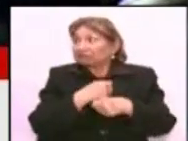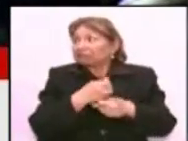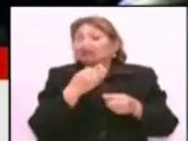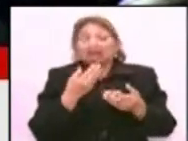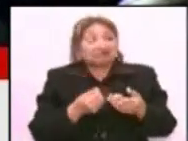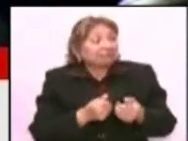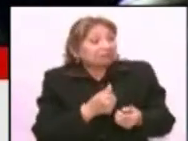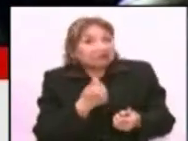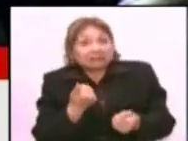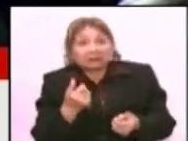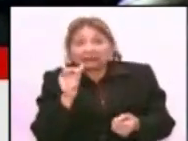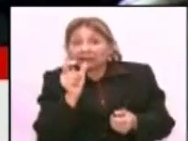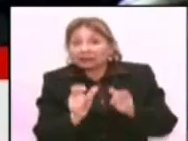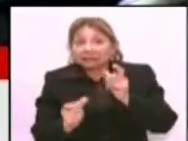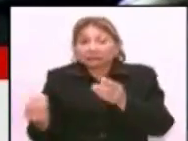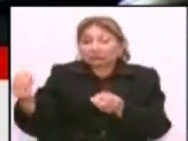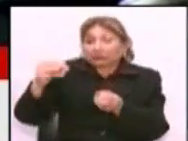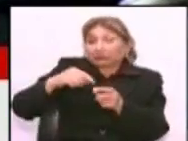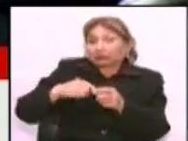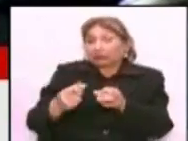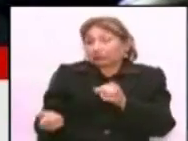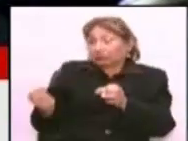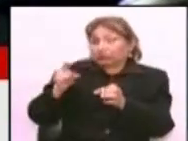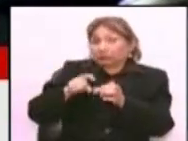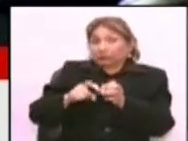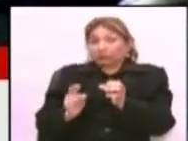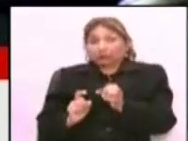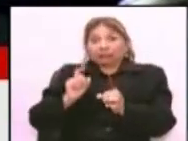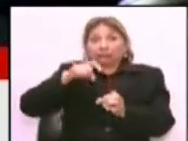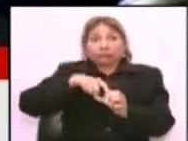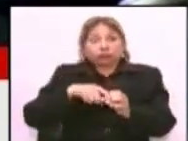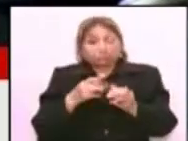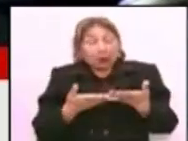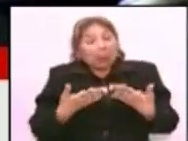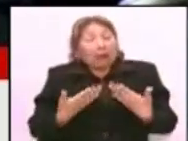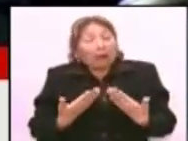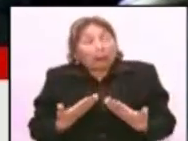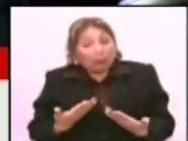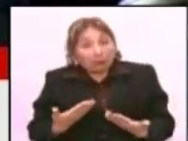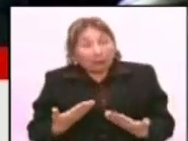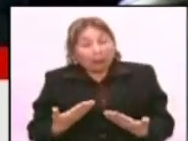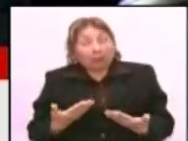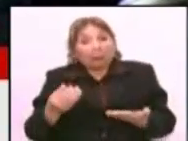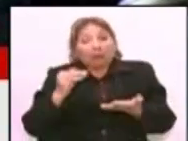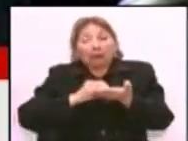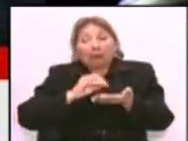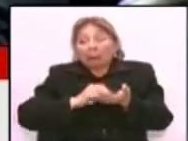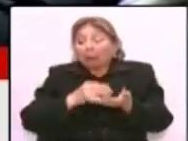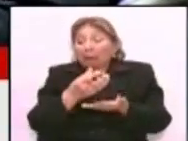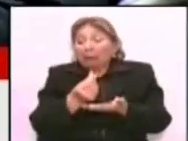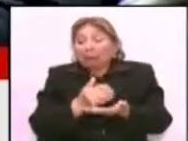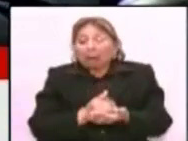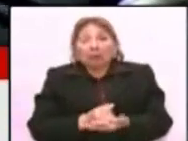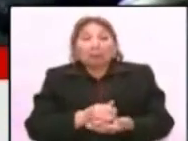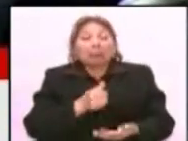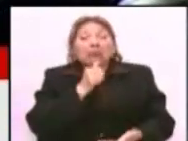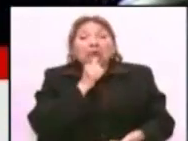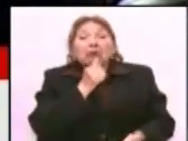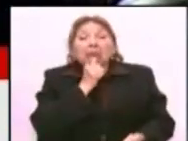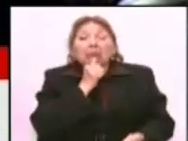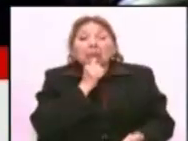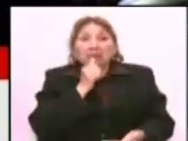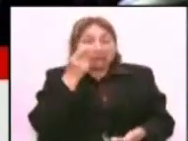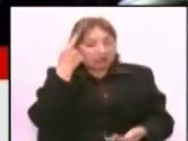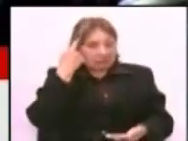otros inversionistas de impacto se sumen y quieran prefinanciar ese tipo de mecanismos para apalancar más recursos del sector privado